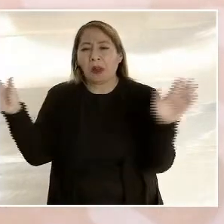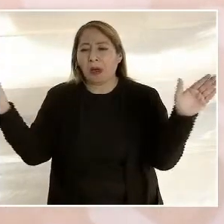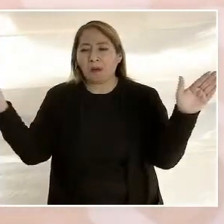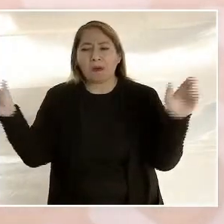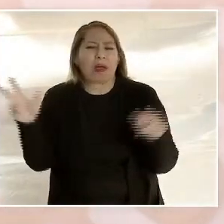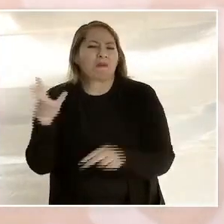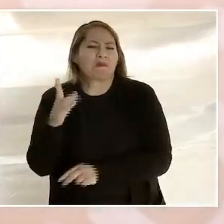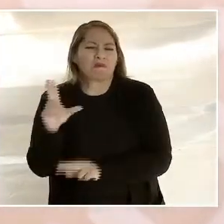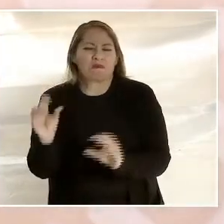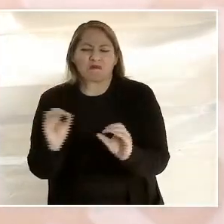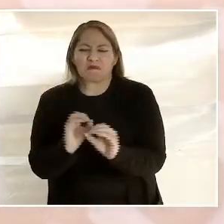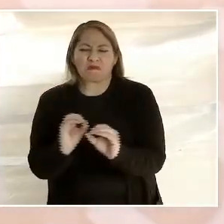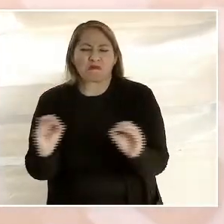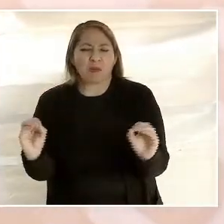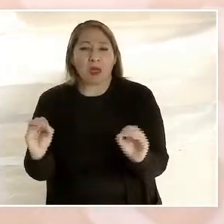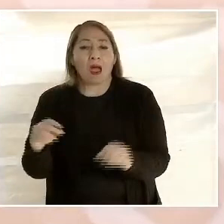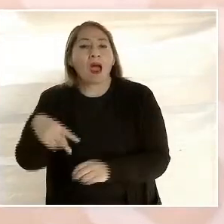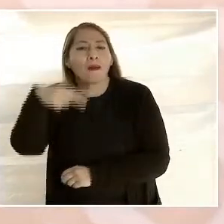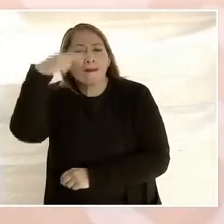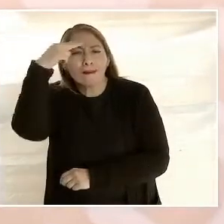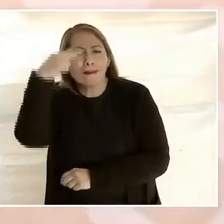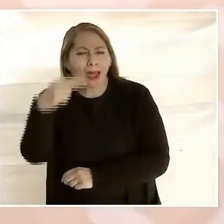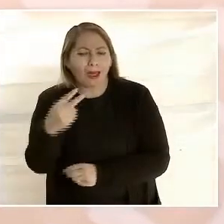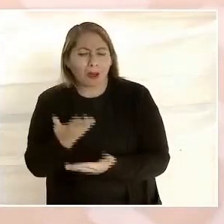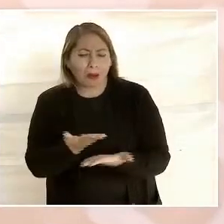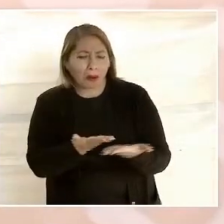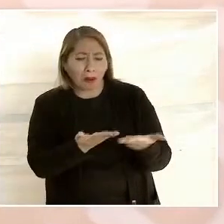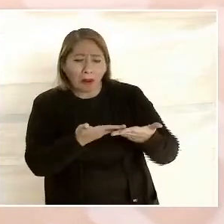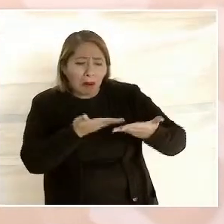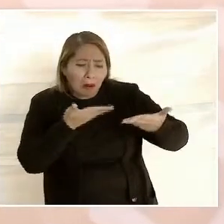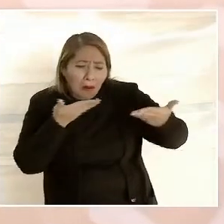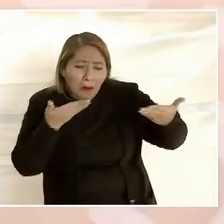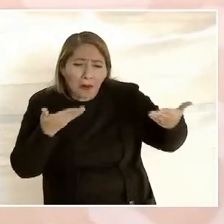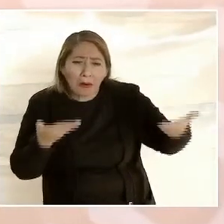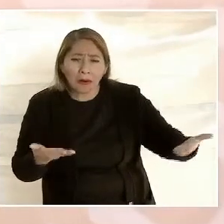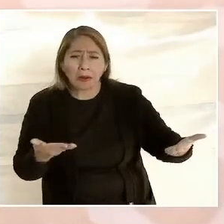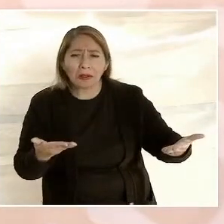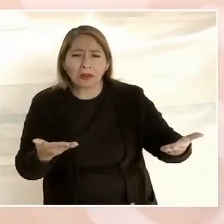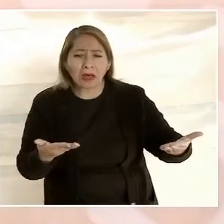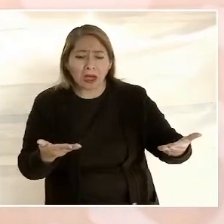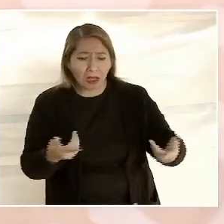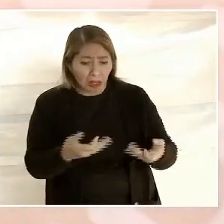México ya no es tierra de conquista